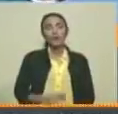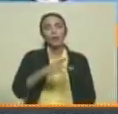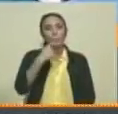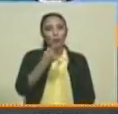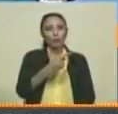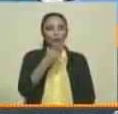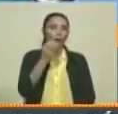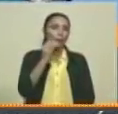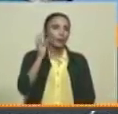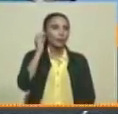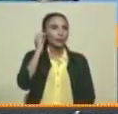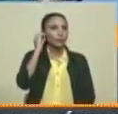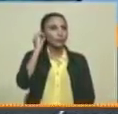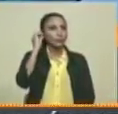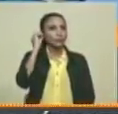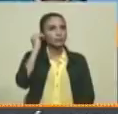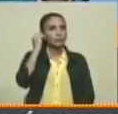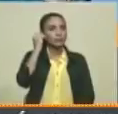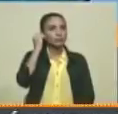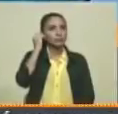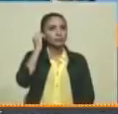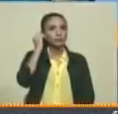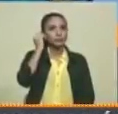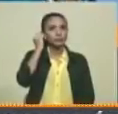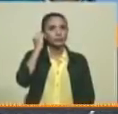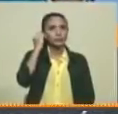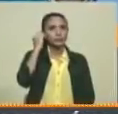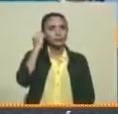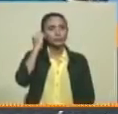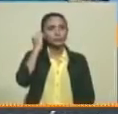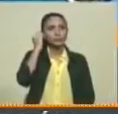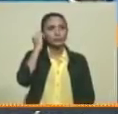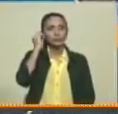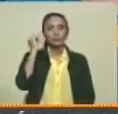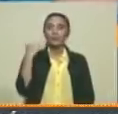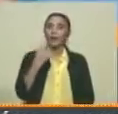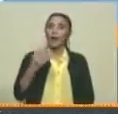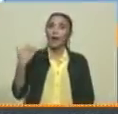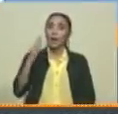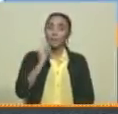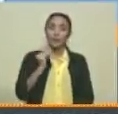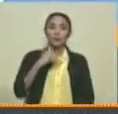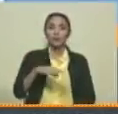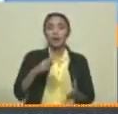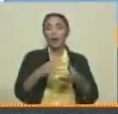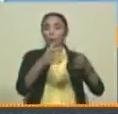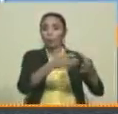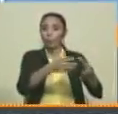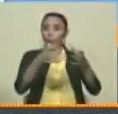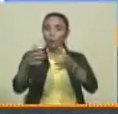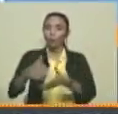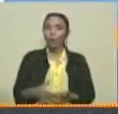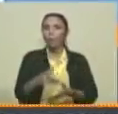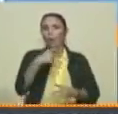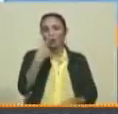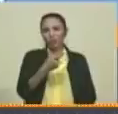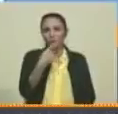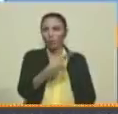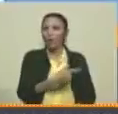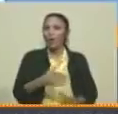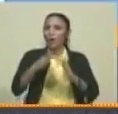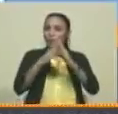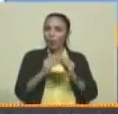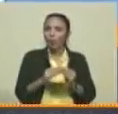pongo un ejemplo. La experiencia de las unidades de batalla Bolívar Chávez, UVC, alrededor de